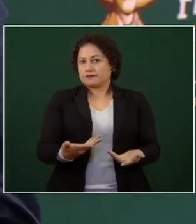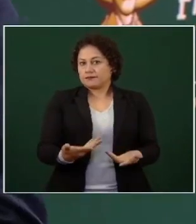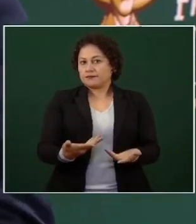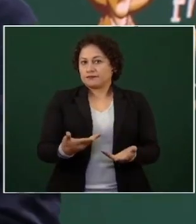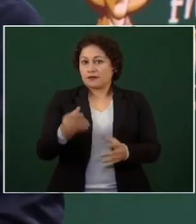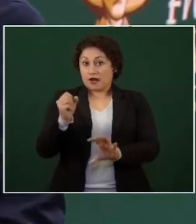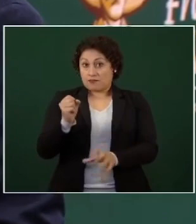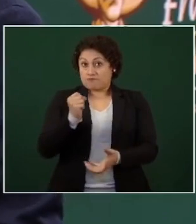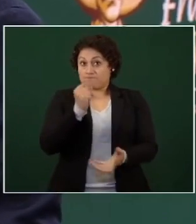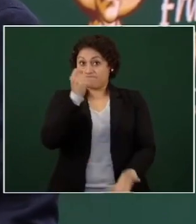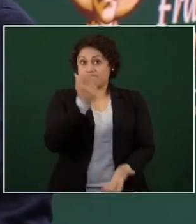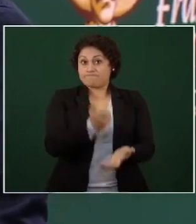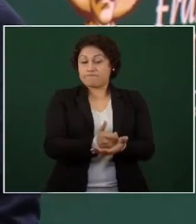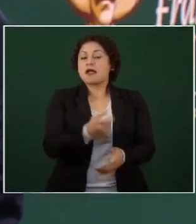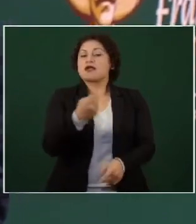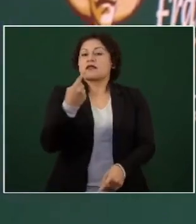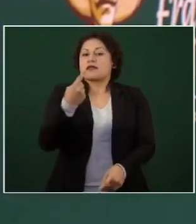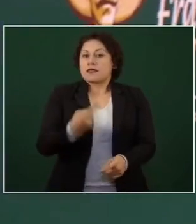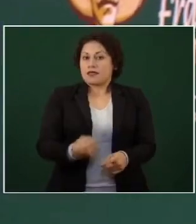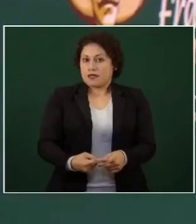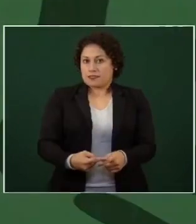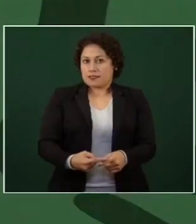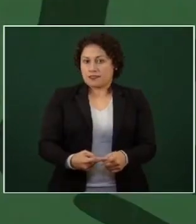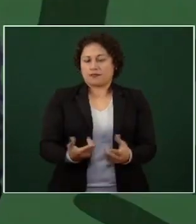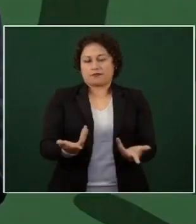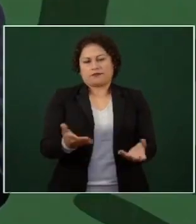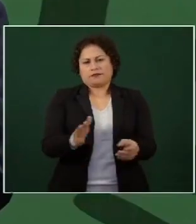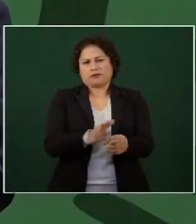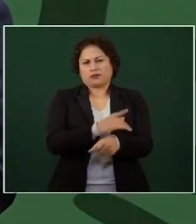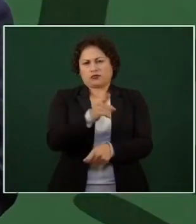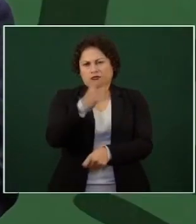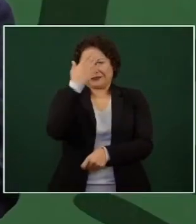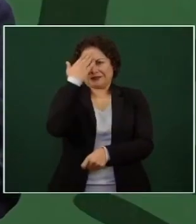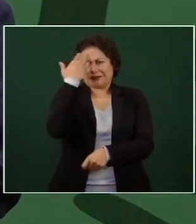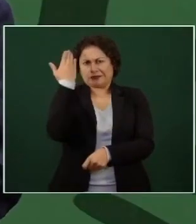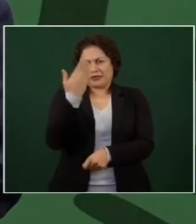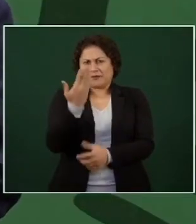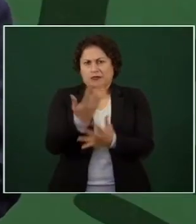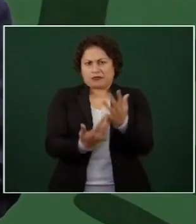dinero? Porque todo esto se hace pagando.